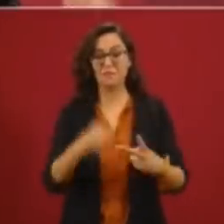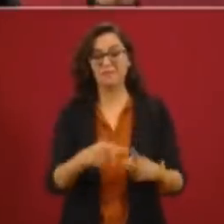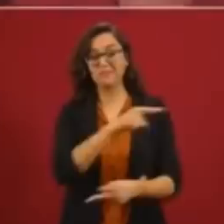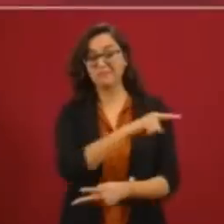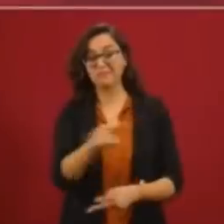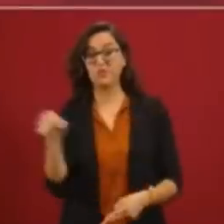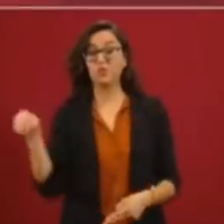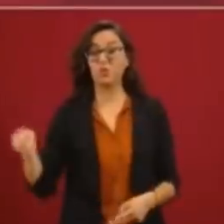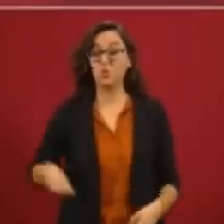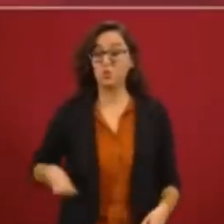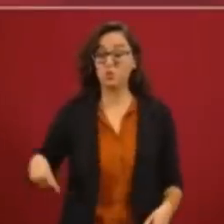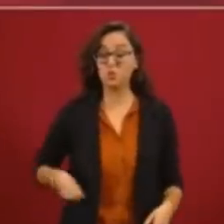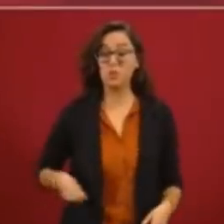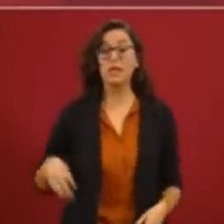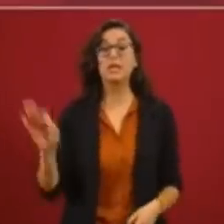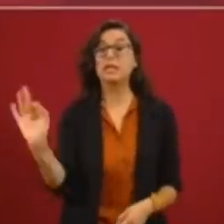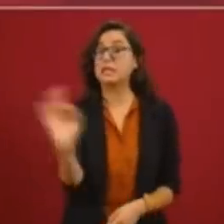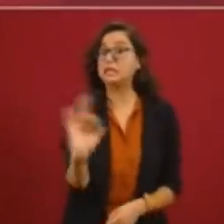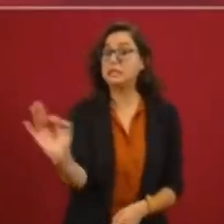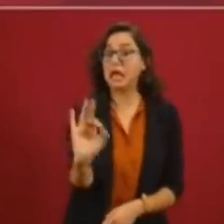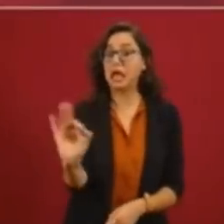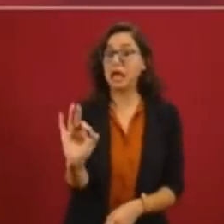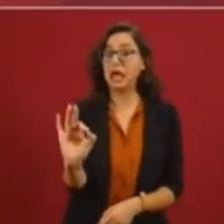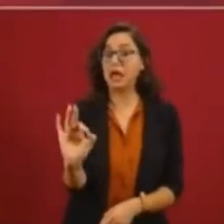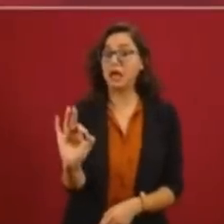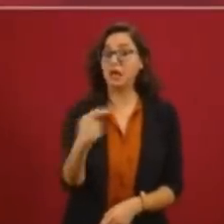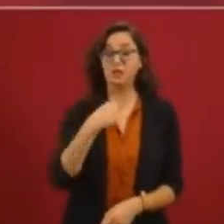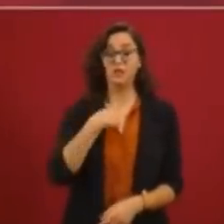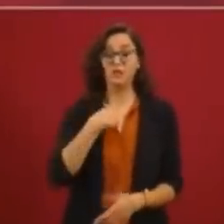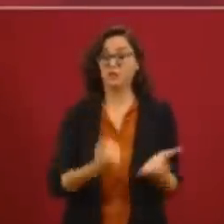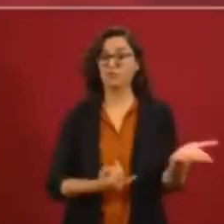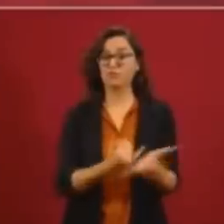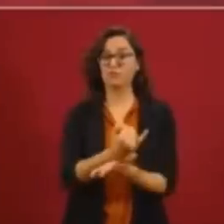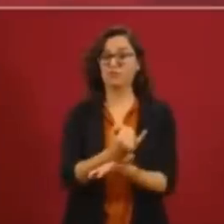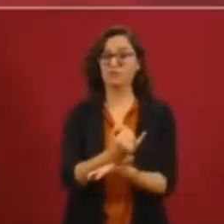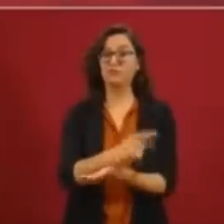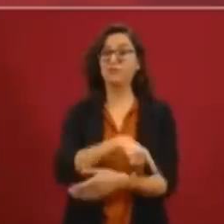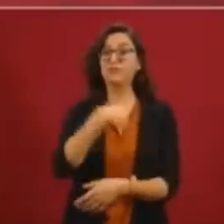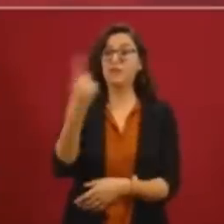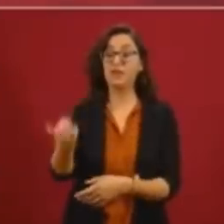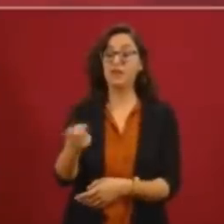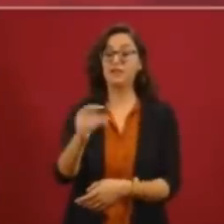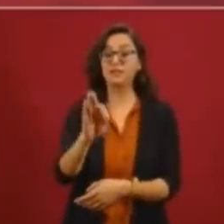porque esto lo tiene que resolver la Fiscalía y el Poder Judicial.